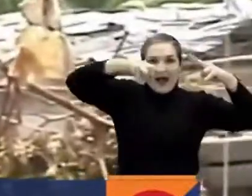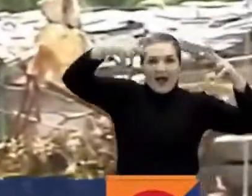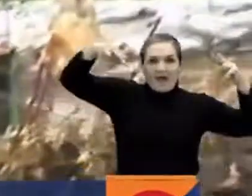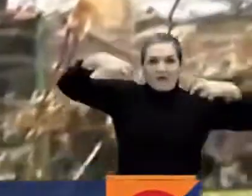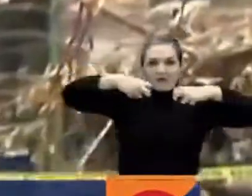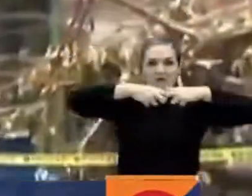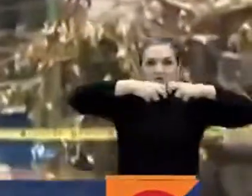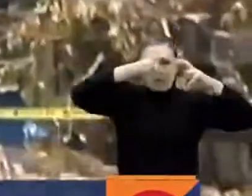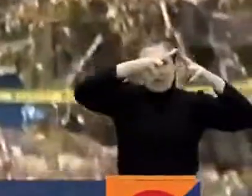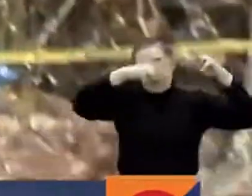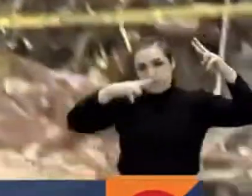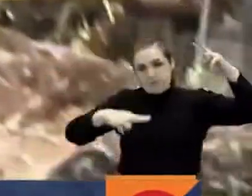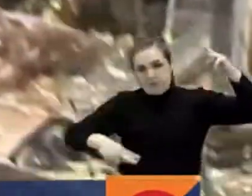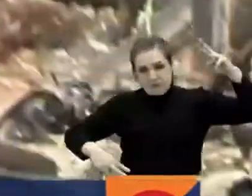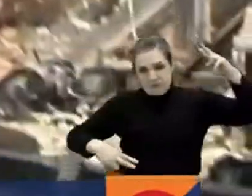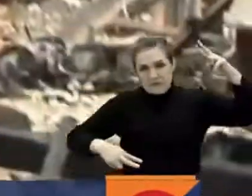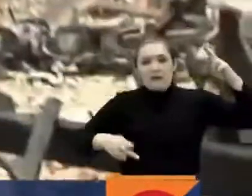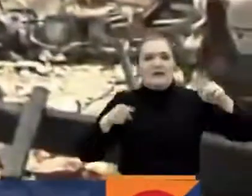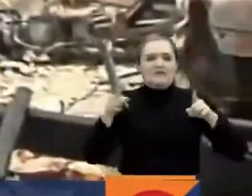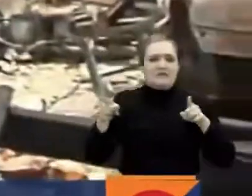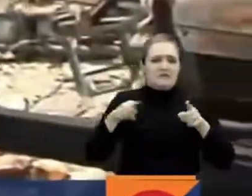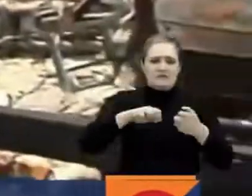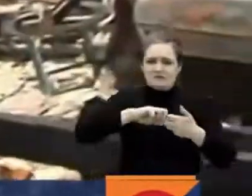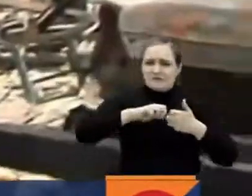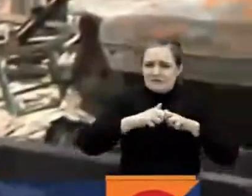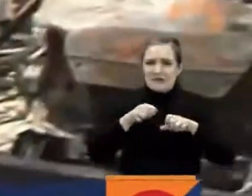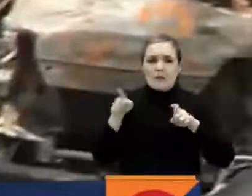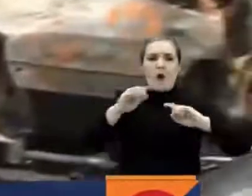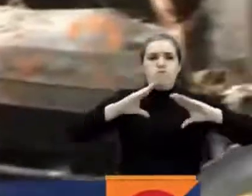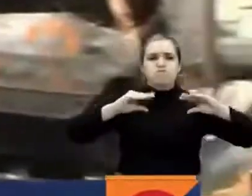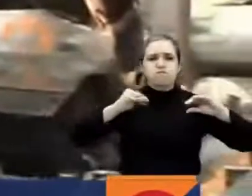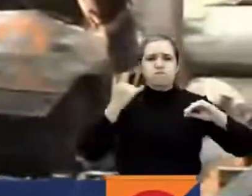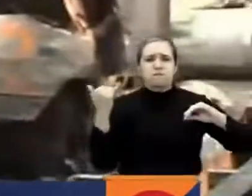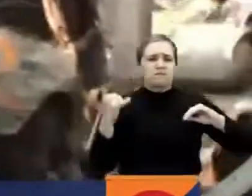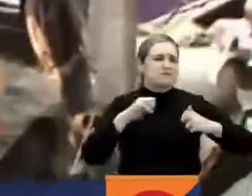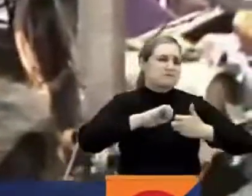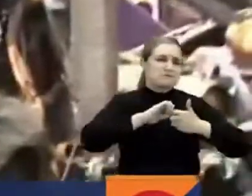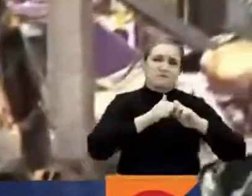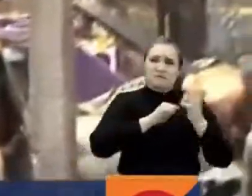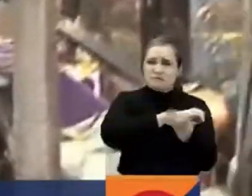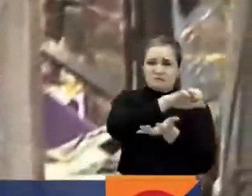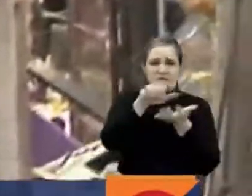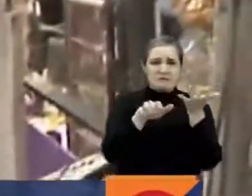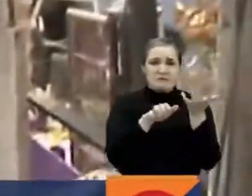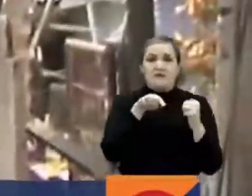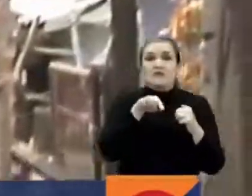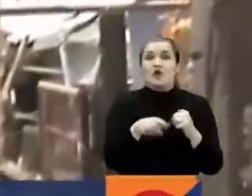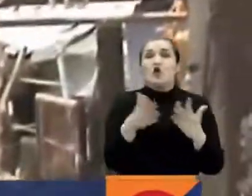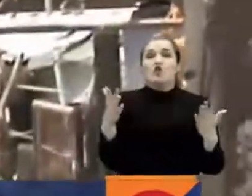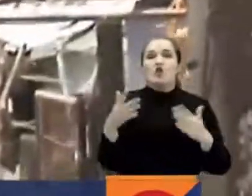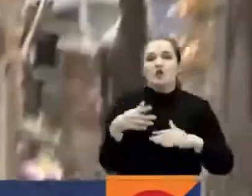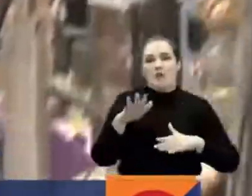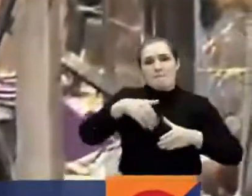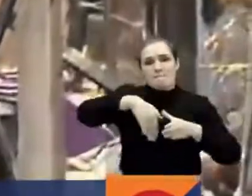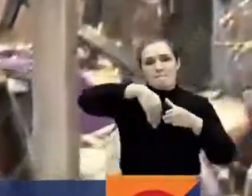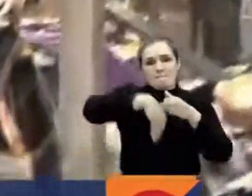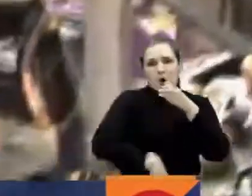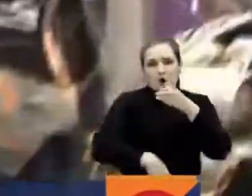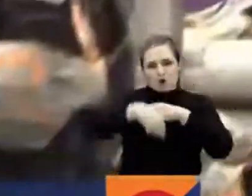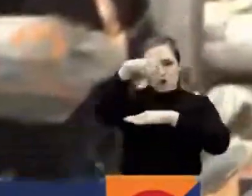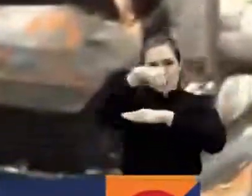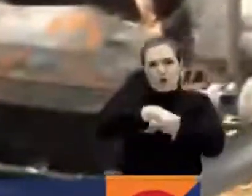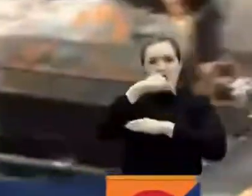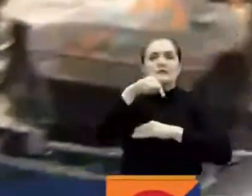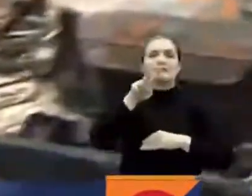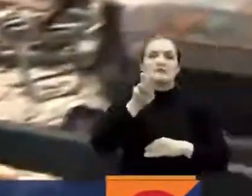un colchón. Esta es entonces la situación que se vive en este lugar del Pozo 7, el lugar protagonista de esta